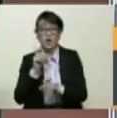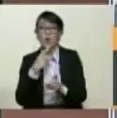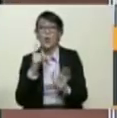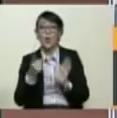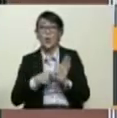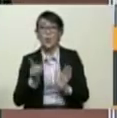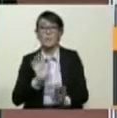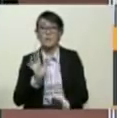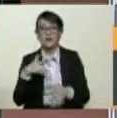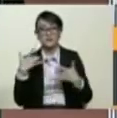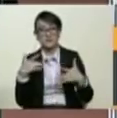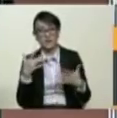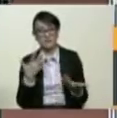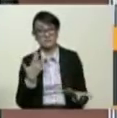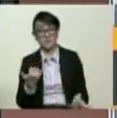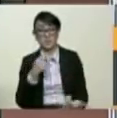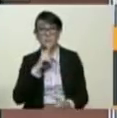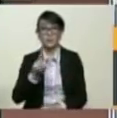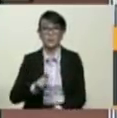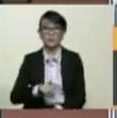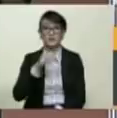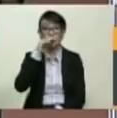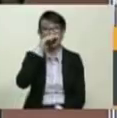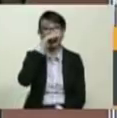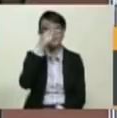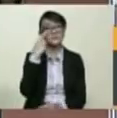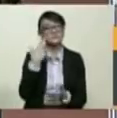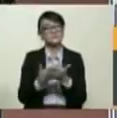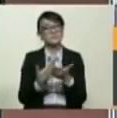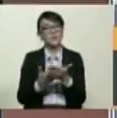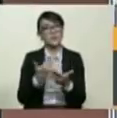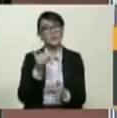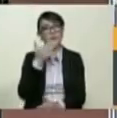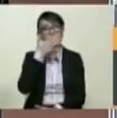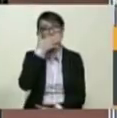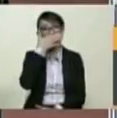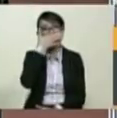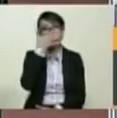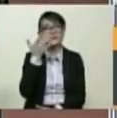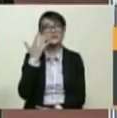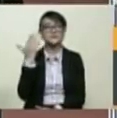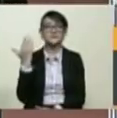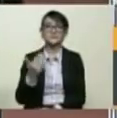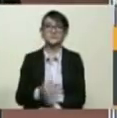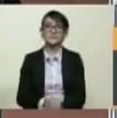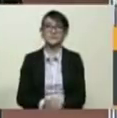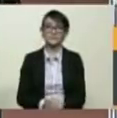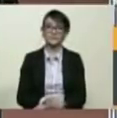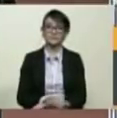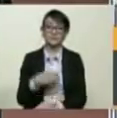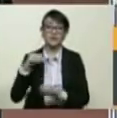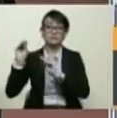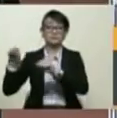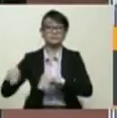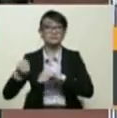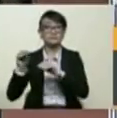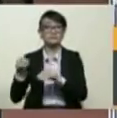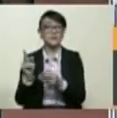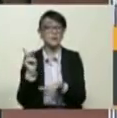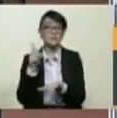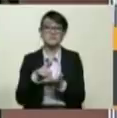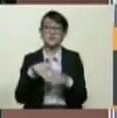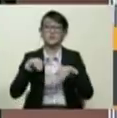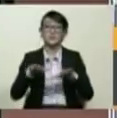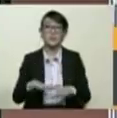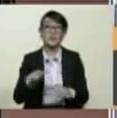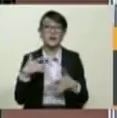del señor Henry Falcón. Le repito, miren, aquí tenemos la prueba de todas las veces que en los medios públicos los hemos convocado y el señor o no asiste o